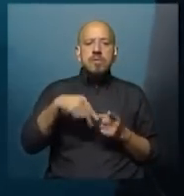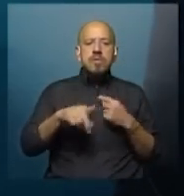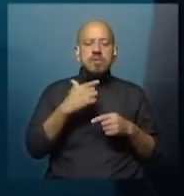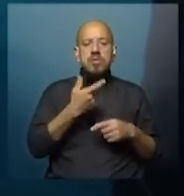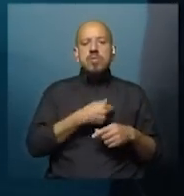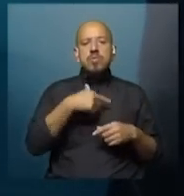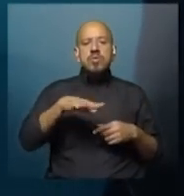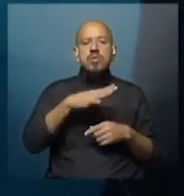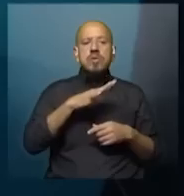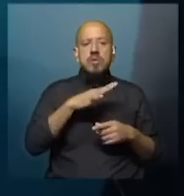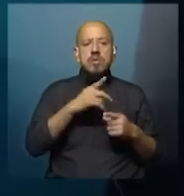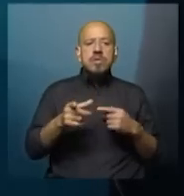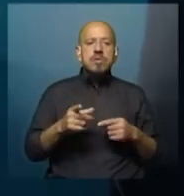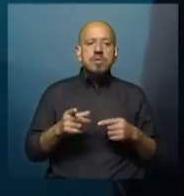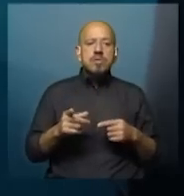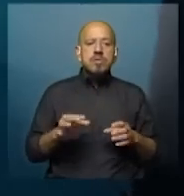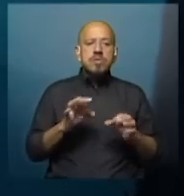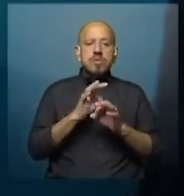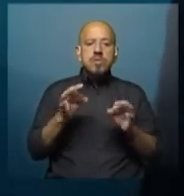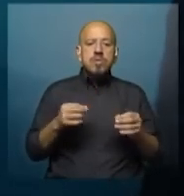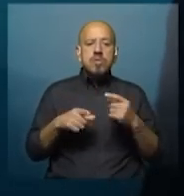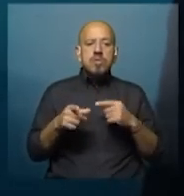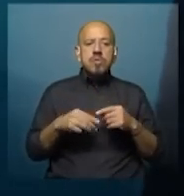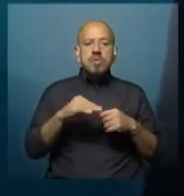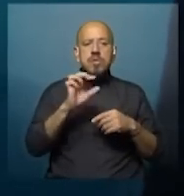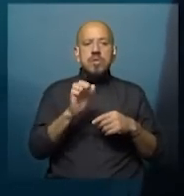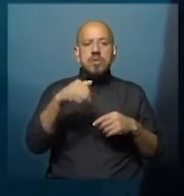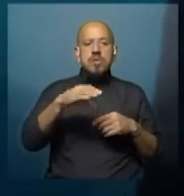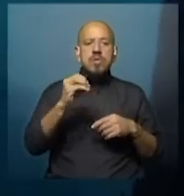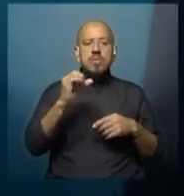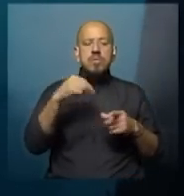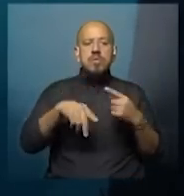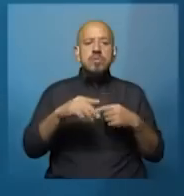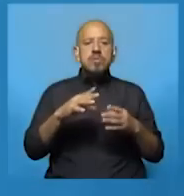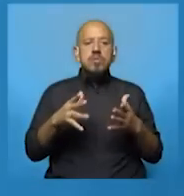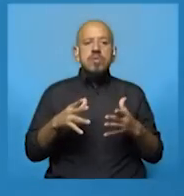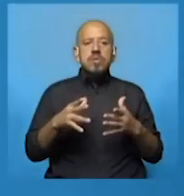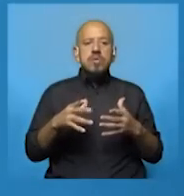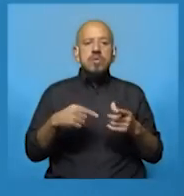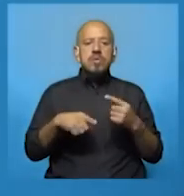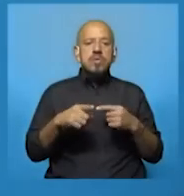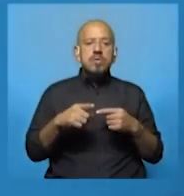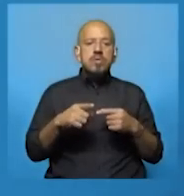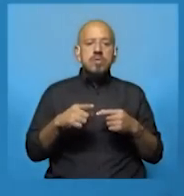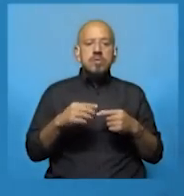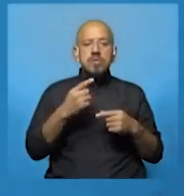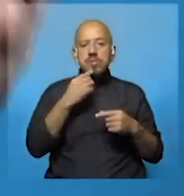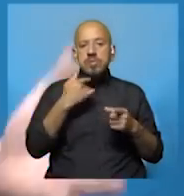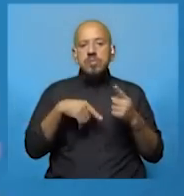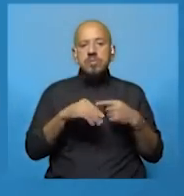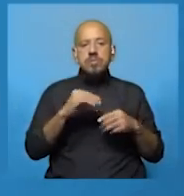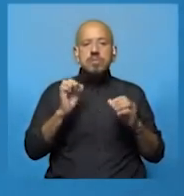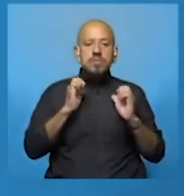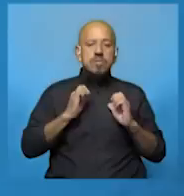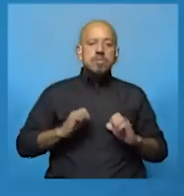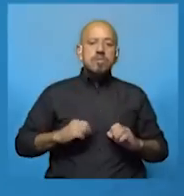sociedad tenemos o esas varias estructuras emocionales que de alguna manera nos orientan hacia un lado o hacia otro o sea por un lado la ética lo